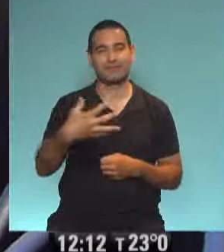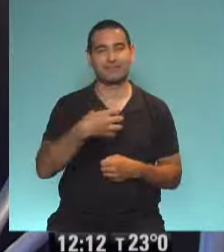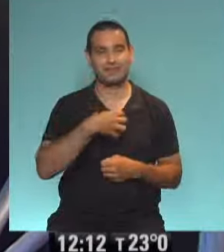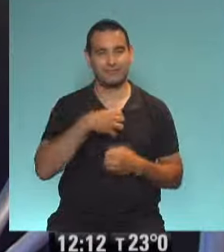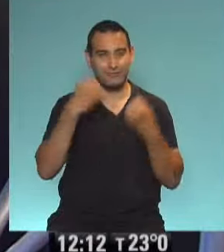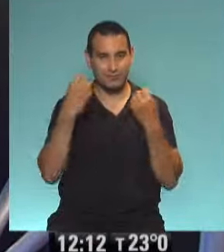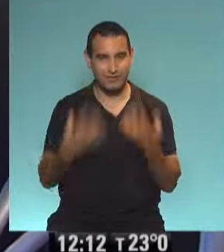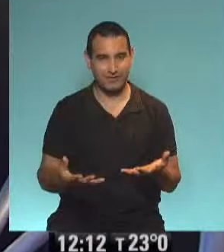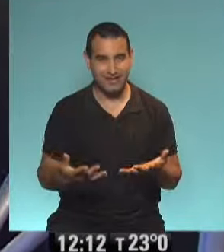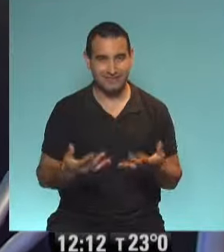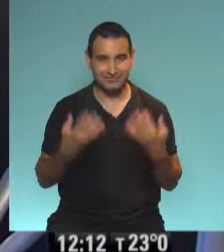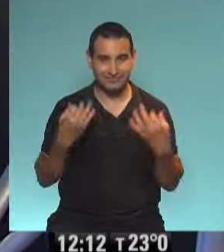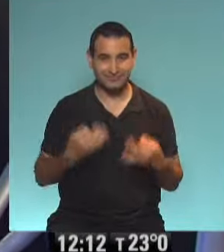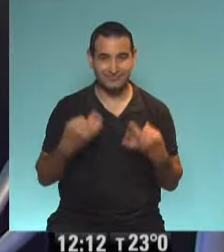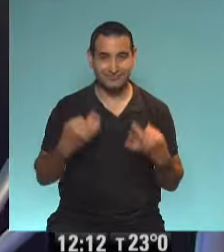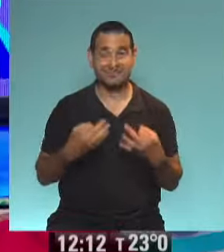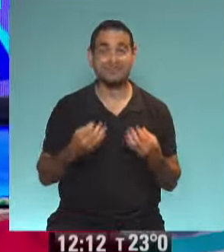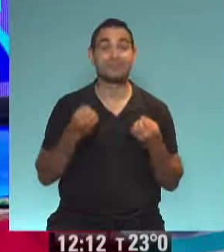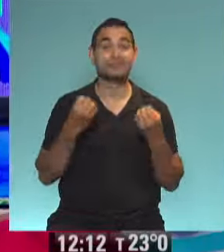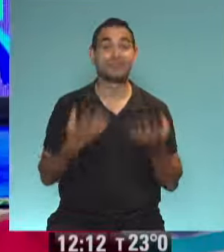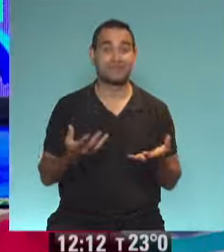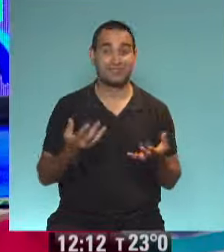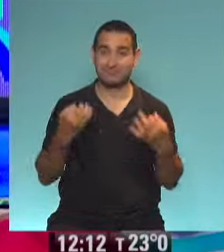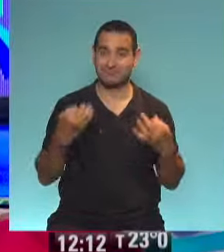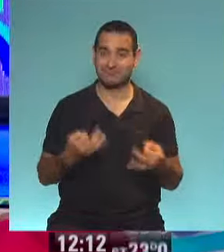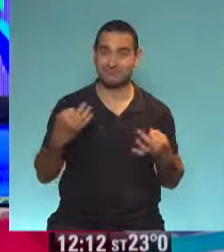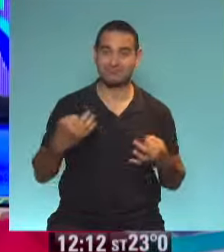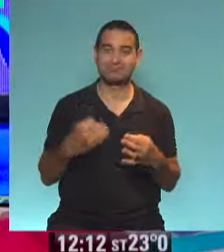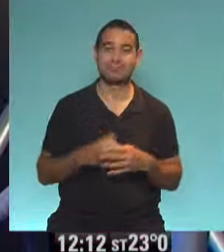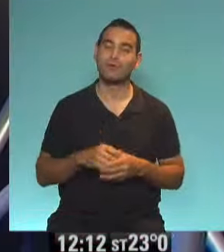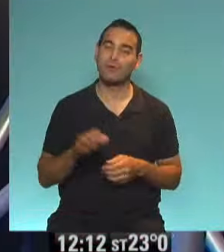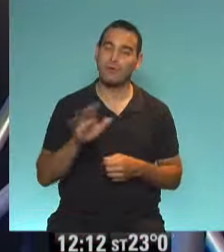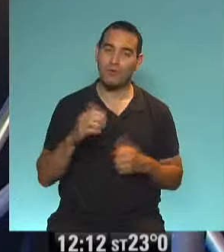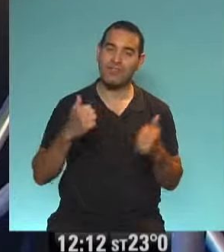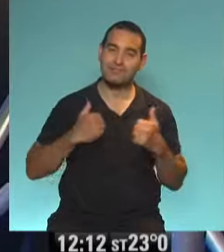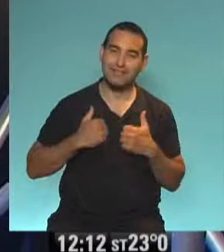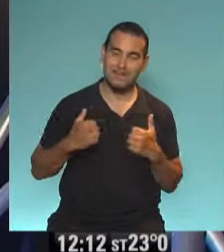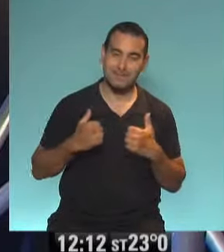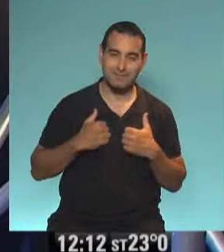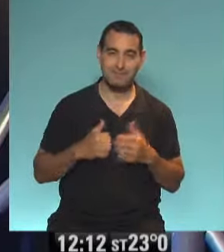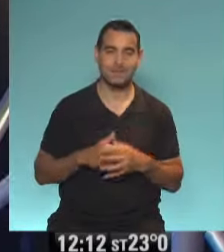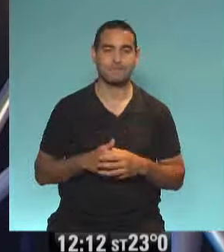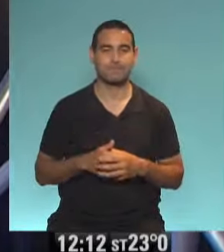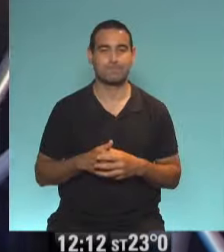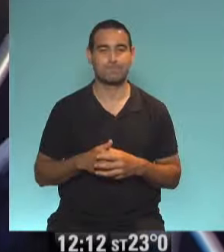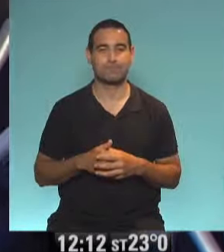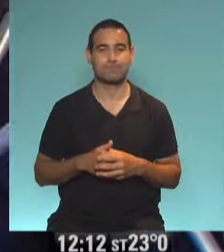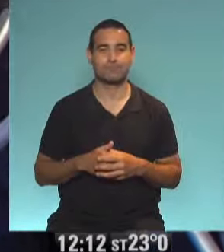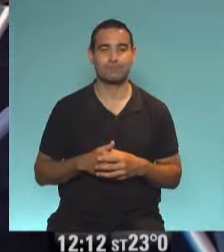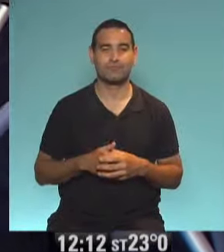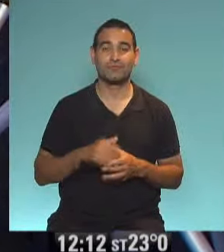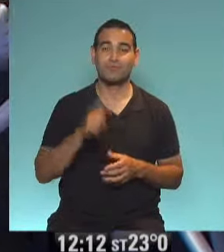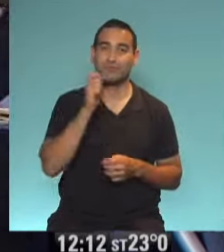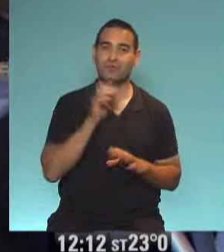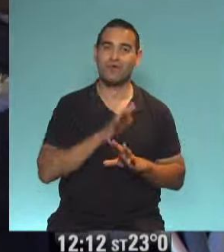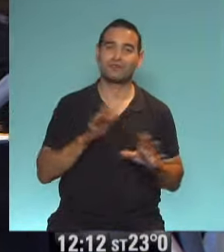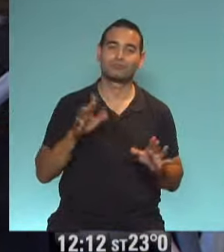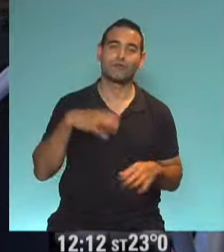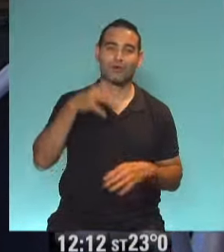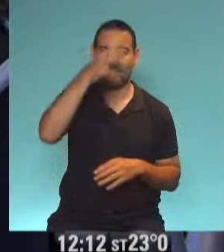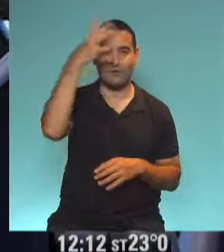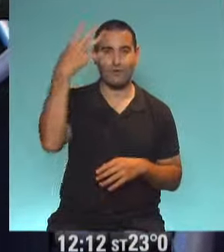¿Cómo están? ¿Cómo andan? ¿Cómo estamos? ¡Qué lindo! ¡Hola, Samba! ¡Hola! ¡Hola, hola! Y qué hermoso llegar al